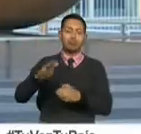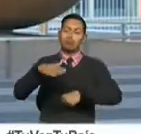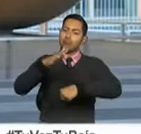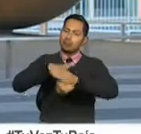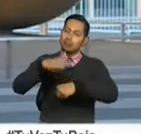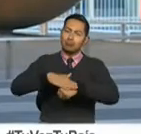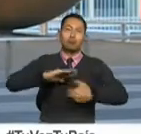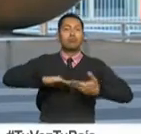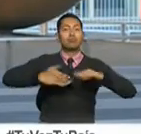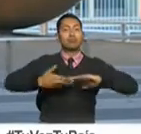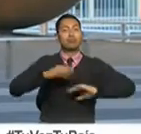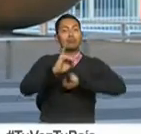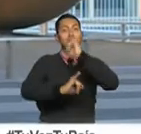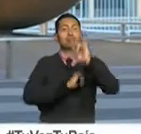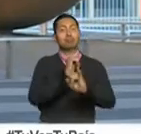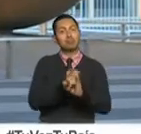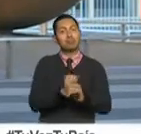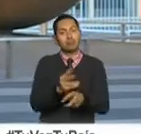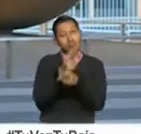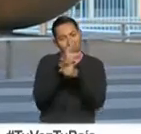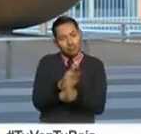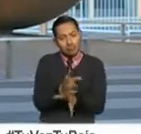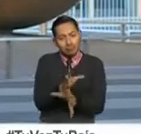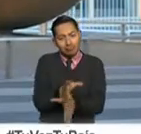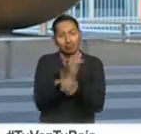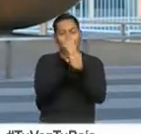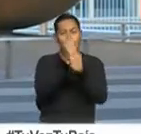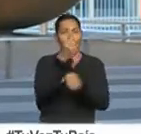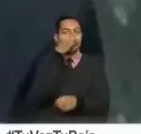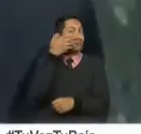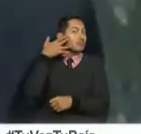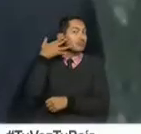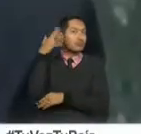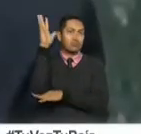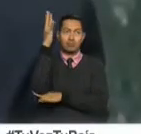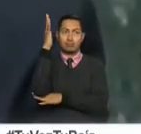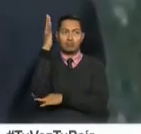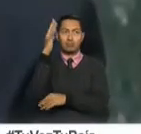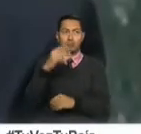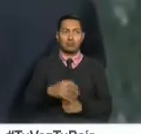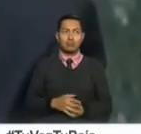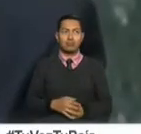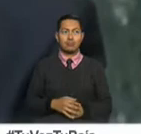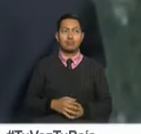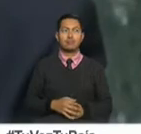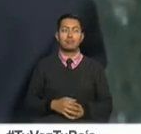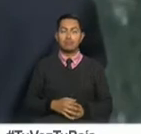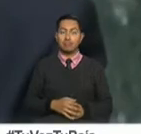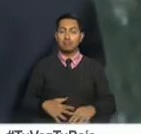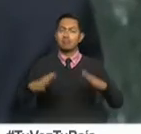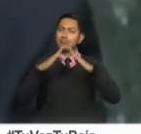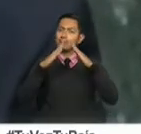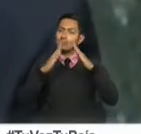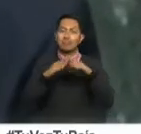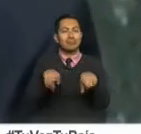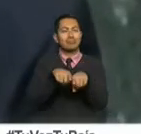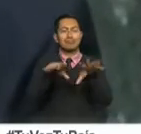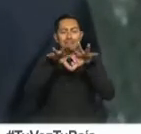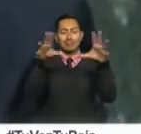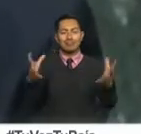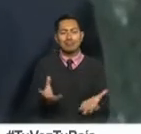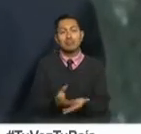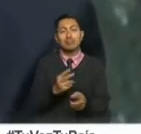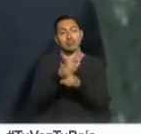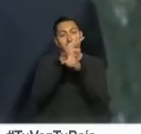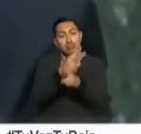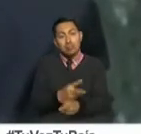comunidad internacional para asegurar el futuro de la Amazonía. Debemos cuidar nuestra casa común, asegurar la